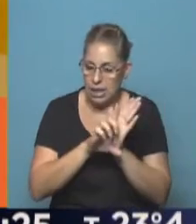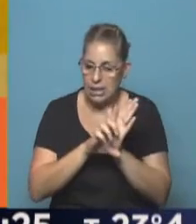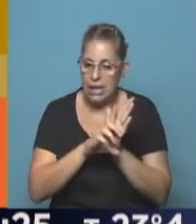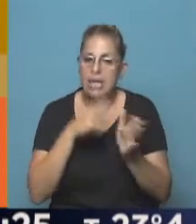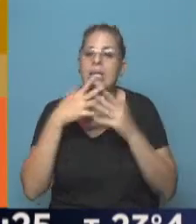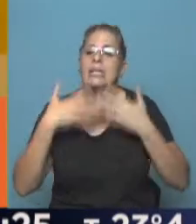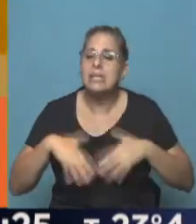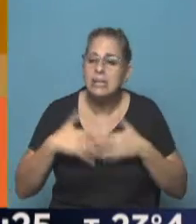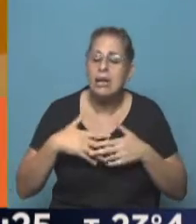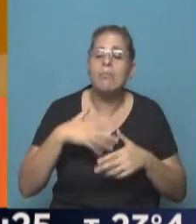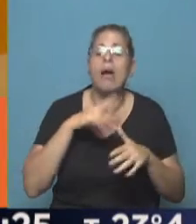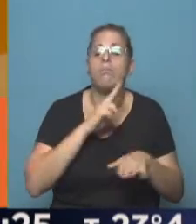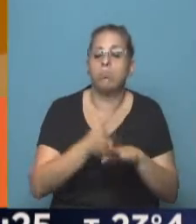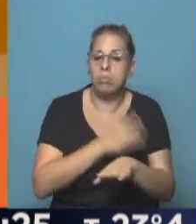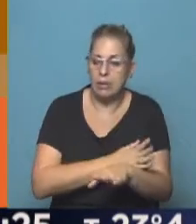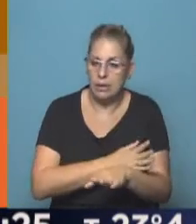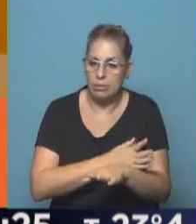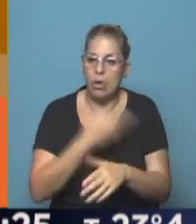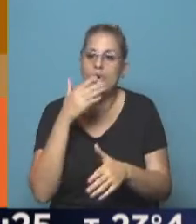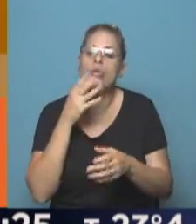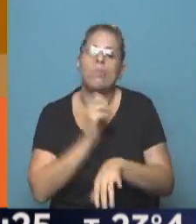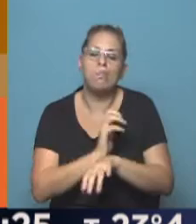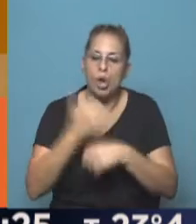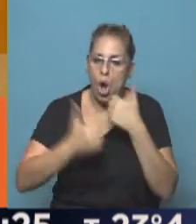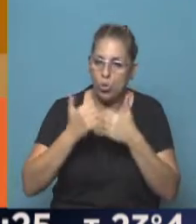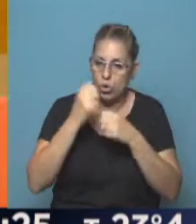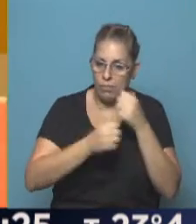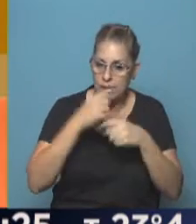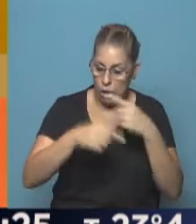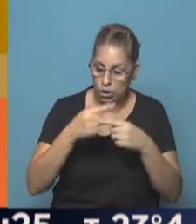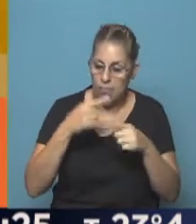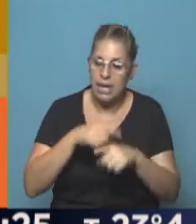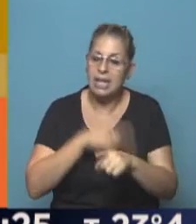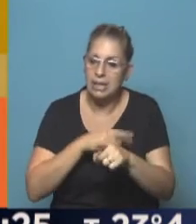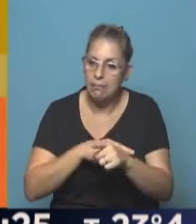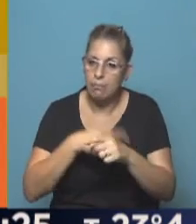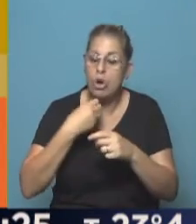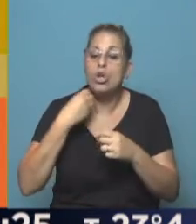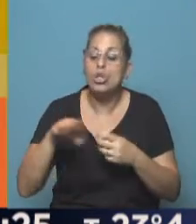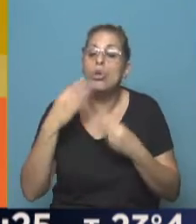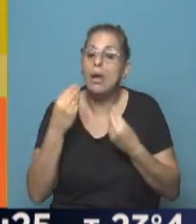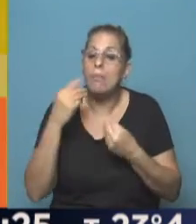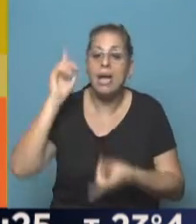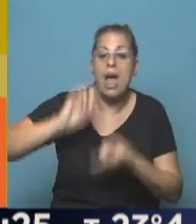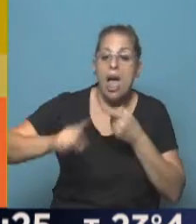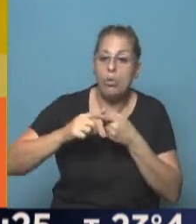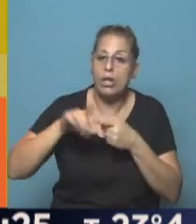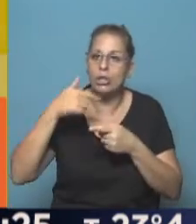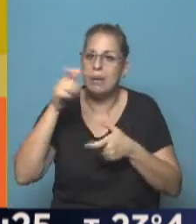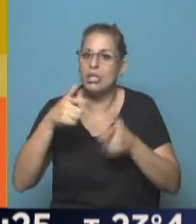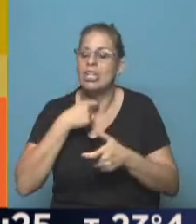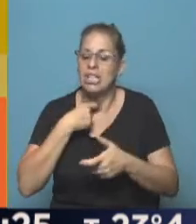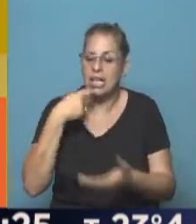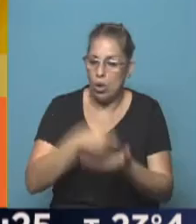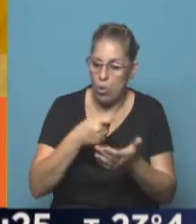como es un concurso, para mantener la empresa en marcha y darle un tiempo prudencial al deudor para que llegue a un acuerdo con los acreedores y